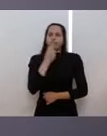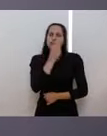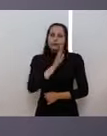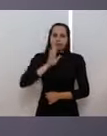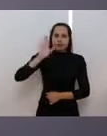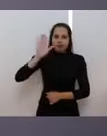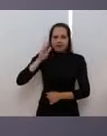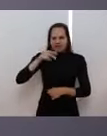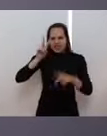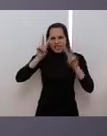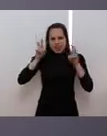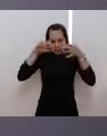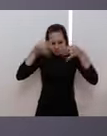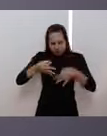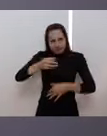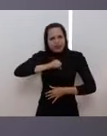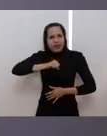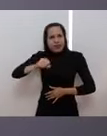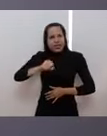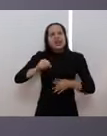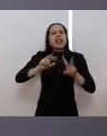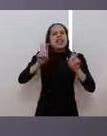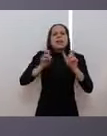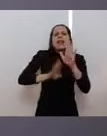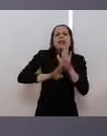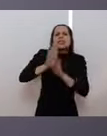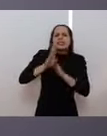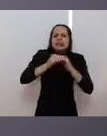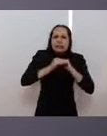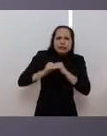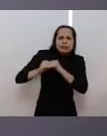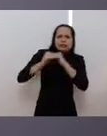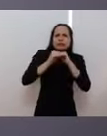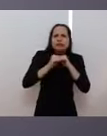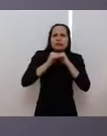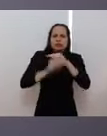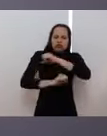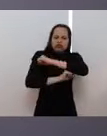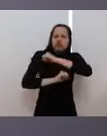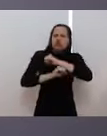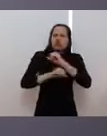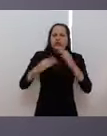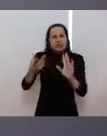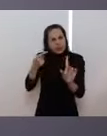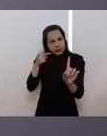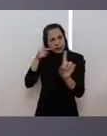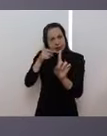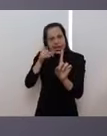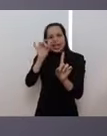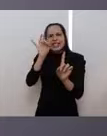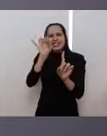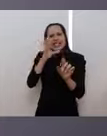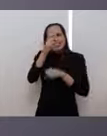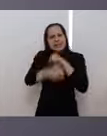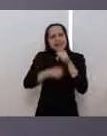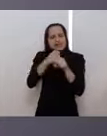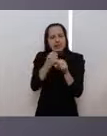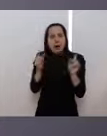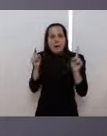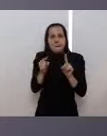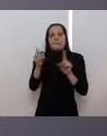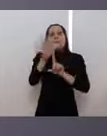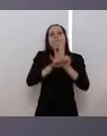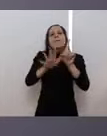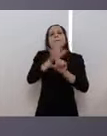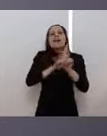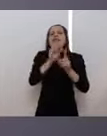derechos y los objetivos de desarrollo sostenible que deben cumplirse alcanzarse en los próximos quince años por eso vamos a ver un corto vídeo acerca